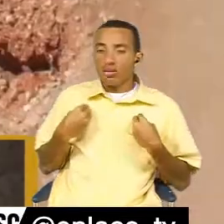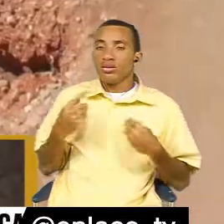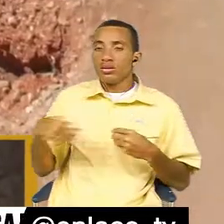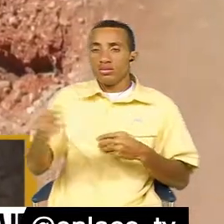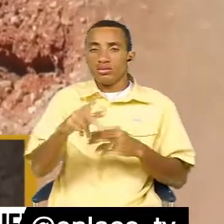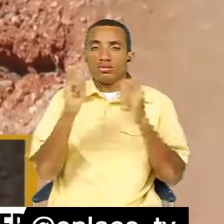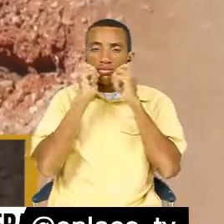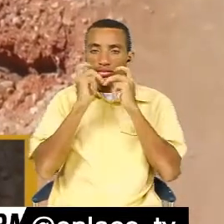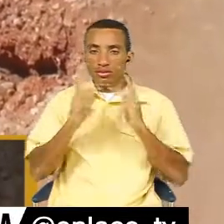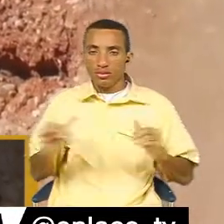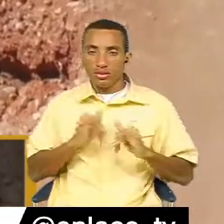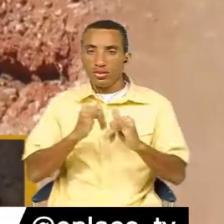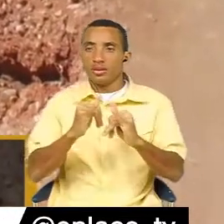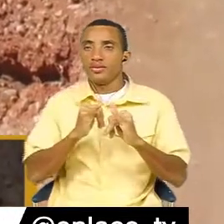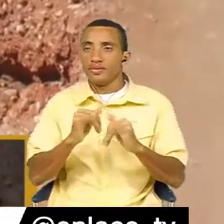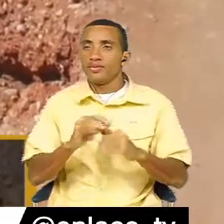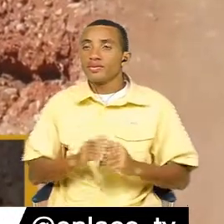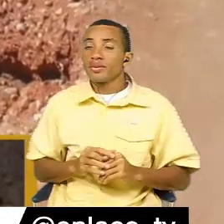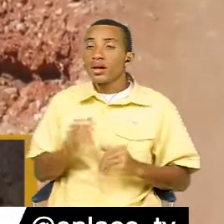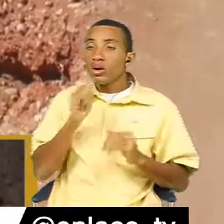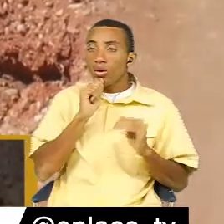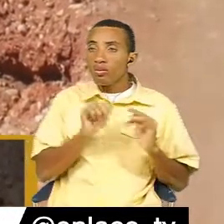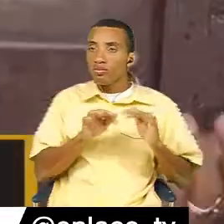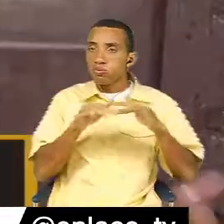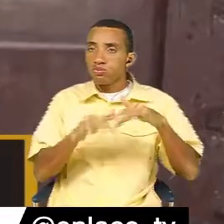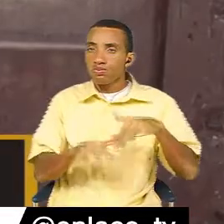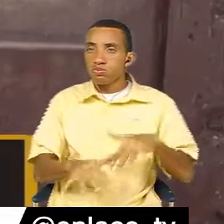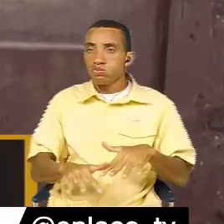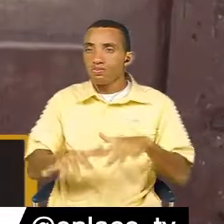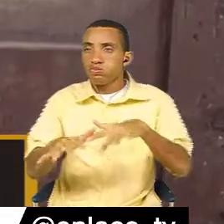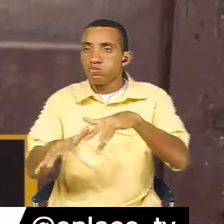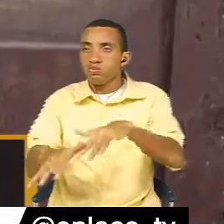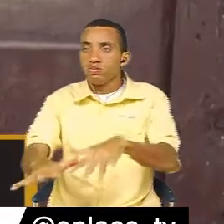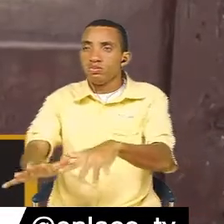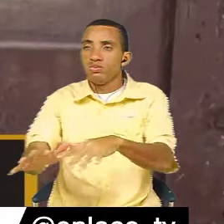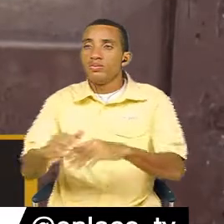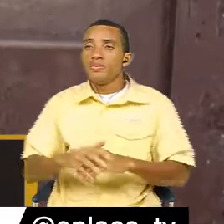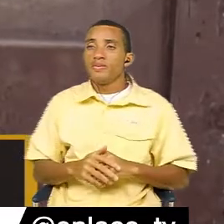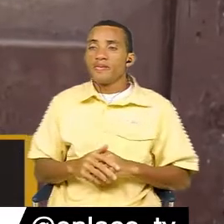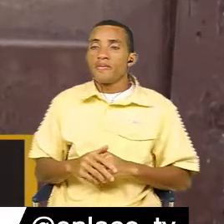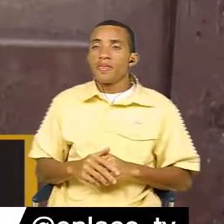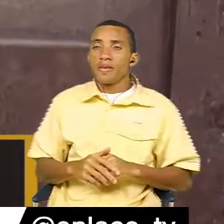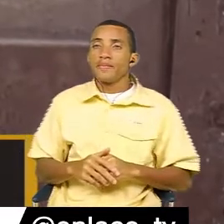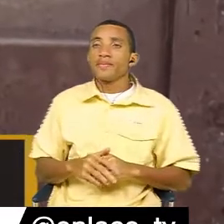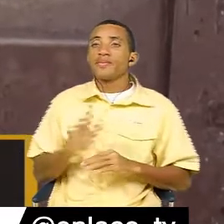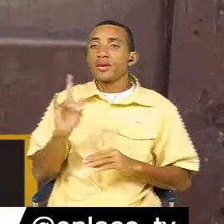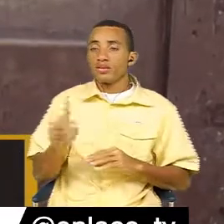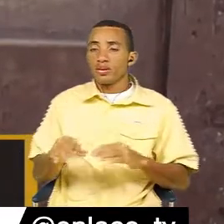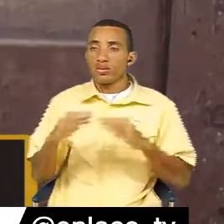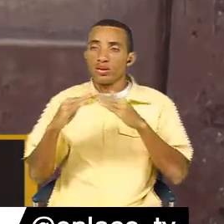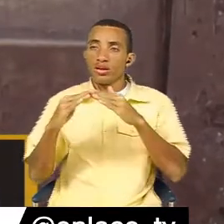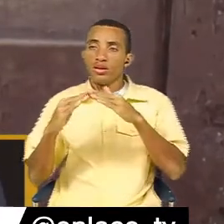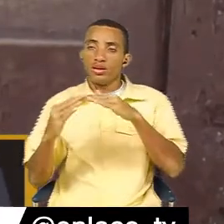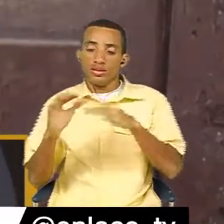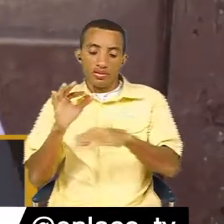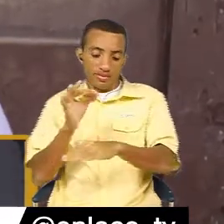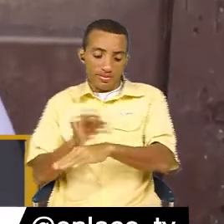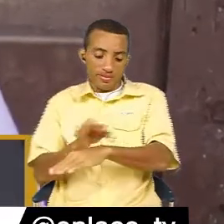ya la afectación de las aguas ahí les está ocasionando bastante erupción en la